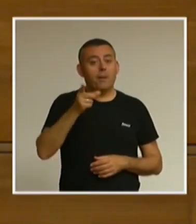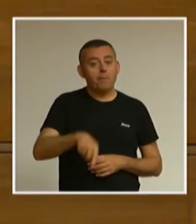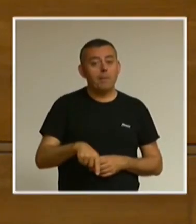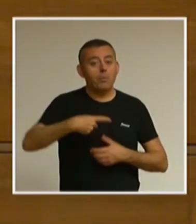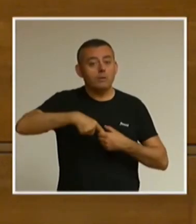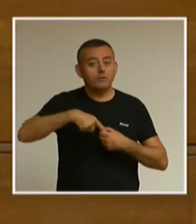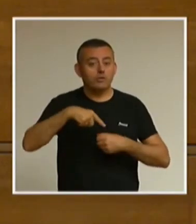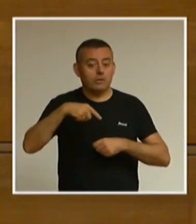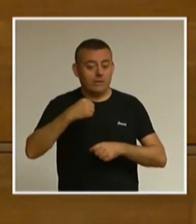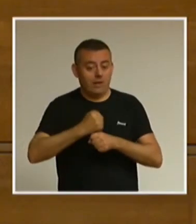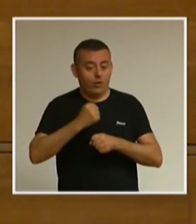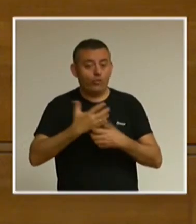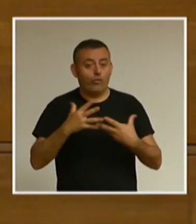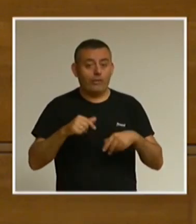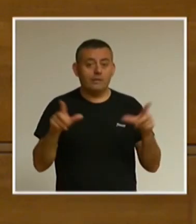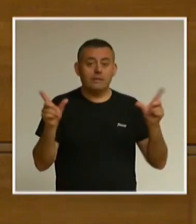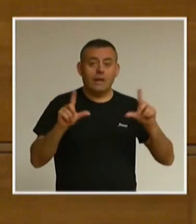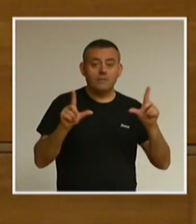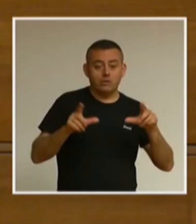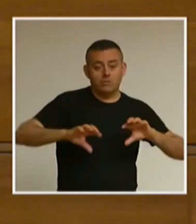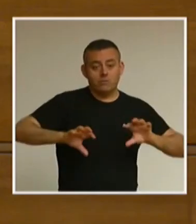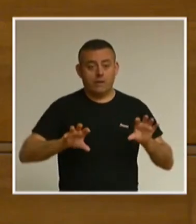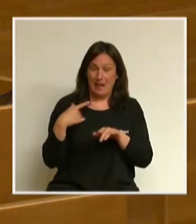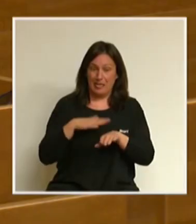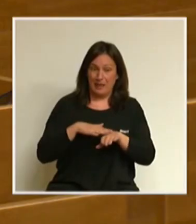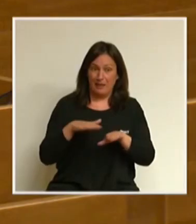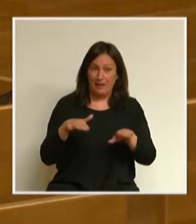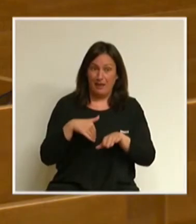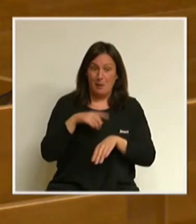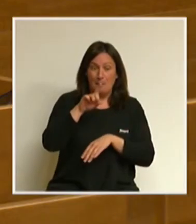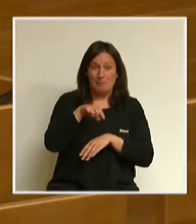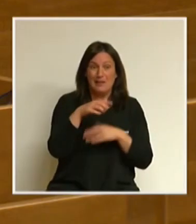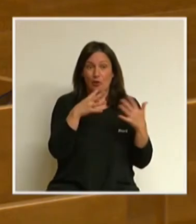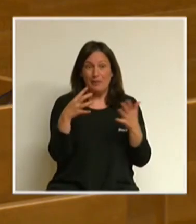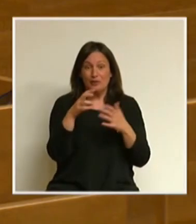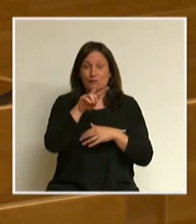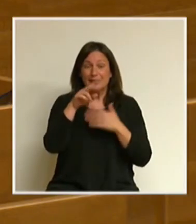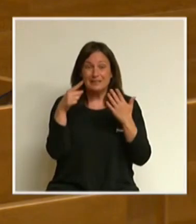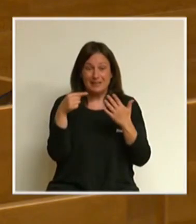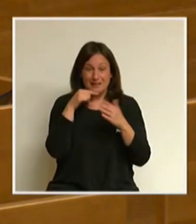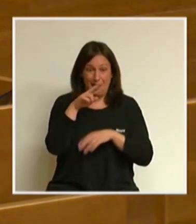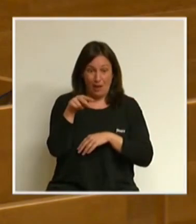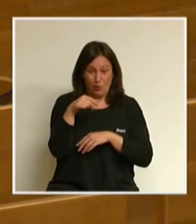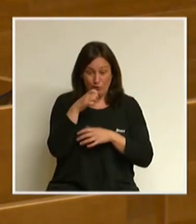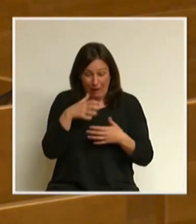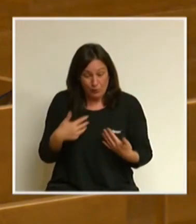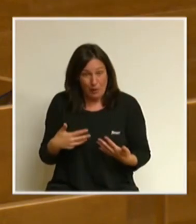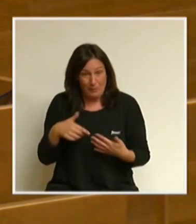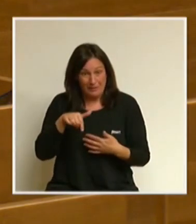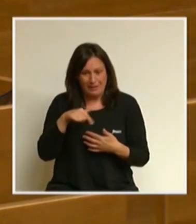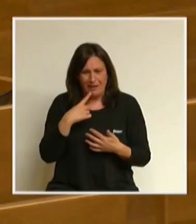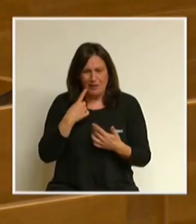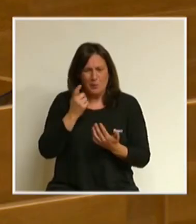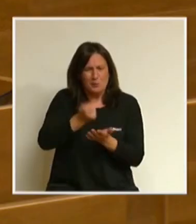con la oposición de PSPB, PSOE y Compromís. La bonificación al 99% de los impuestos de sucesiones y donaciones a